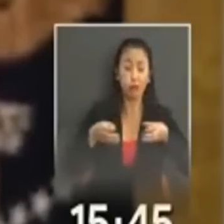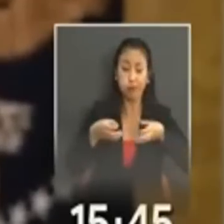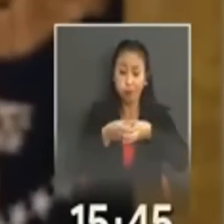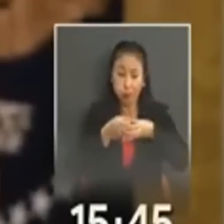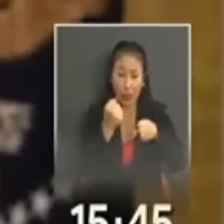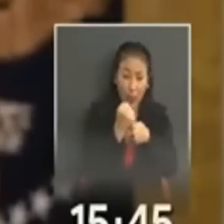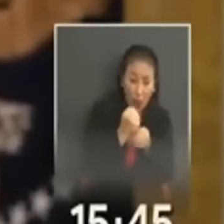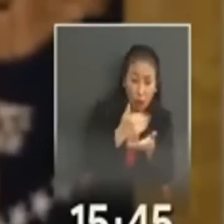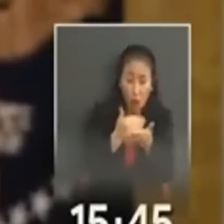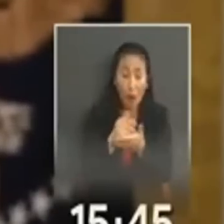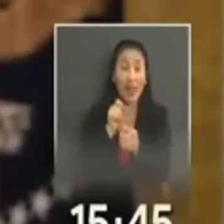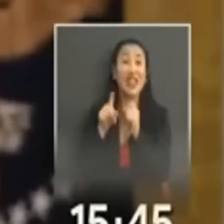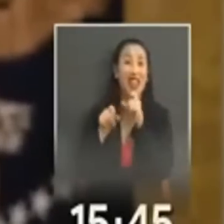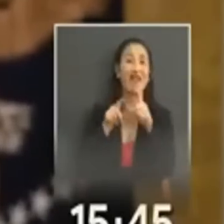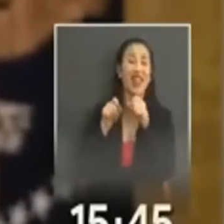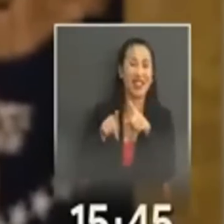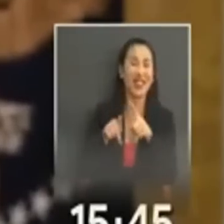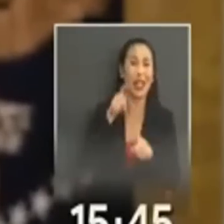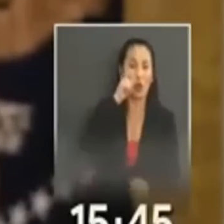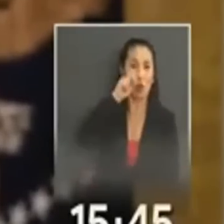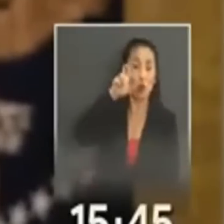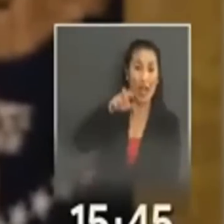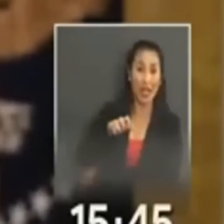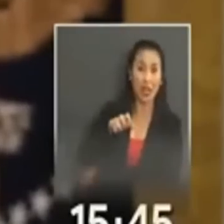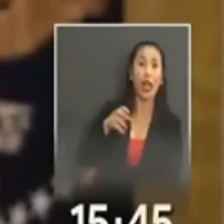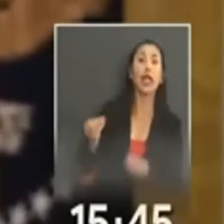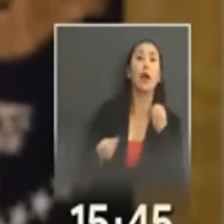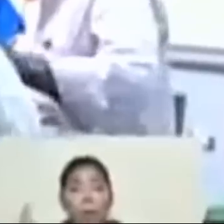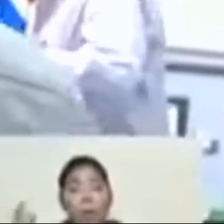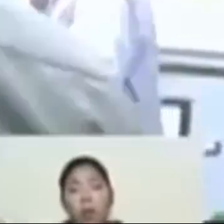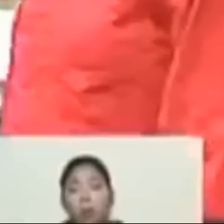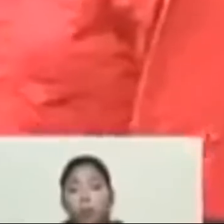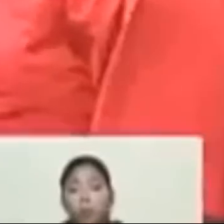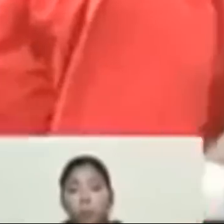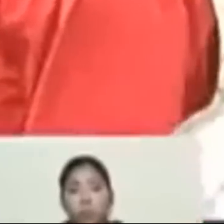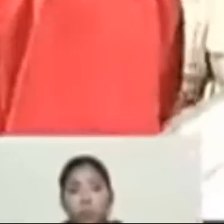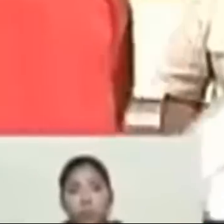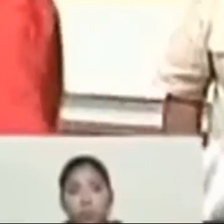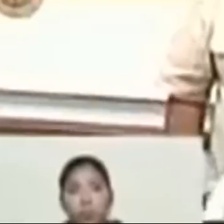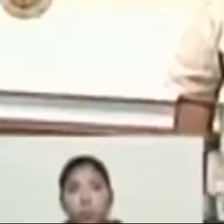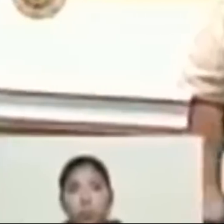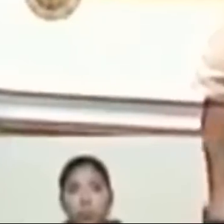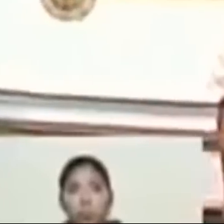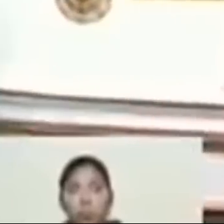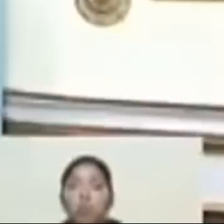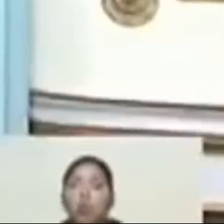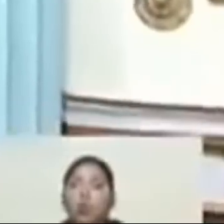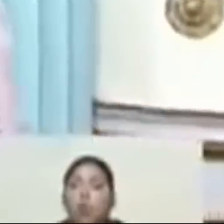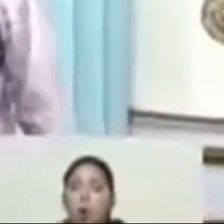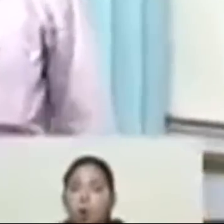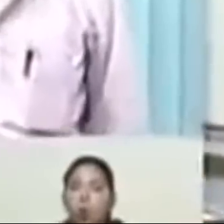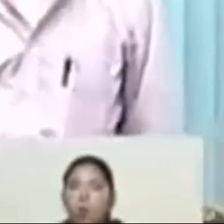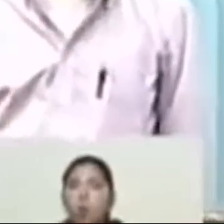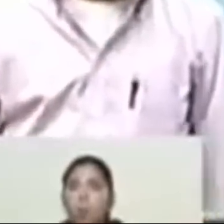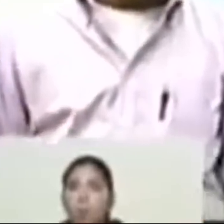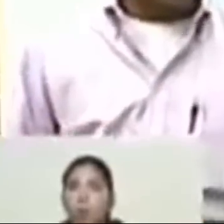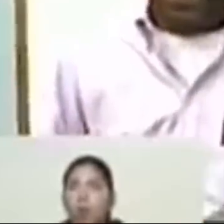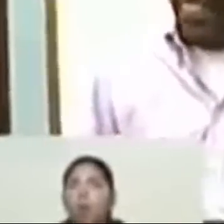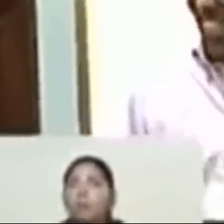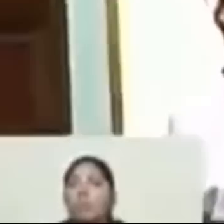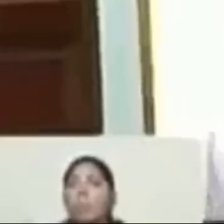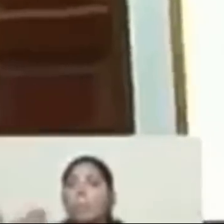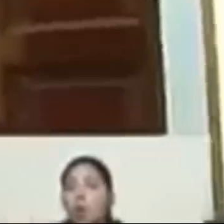patria Adriana asegurado así como lo están escuchando mis amigos y en otra información importante también prestan mucha atención a todo eso porque así como lo acaban de ver señores en este vídeo